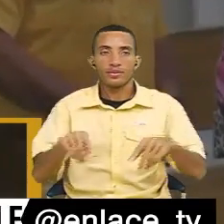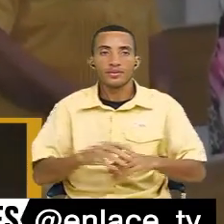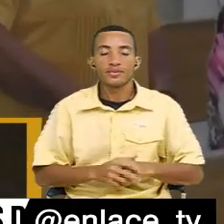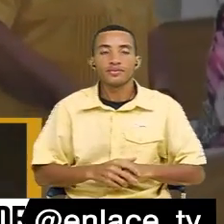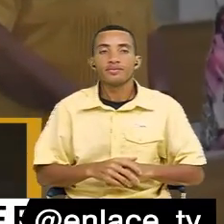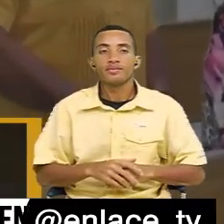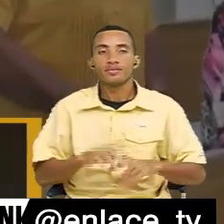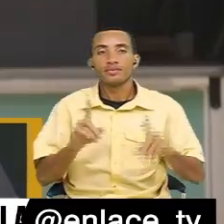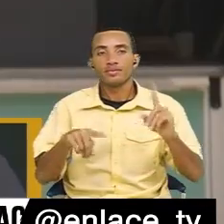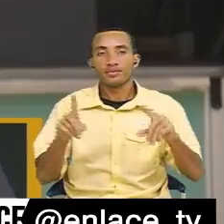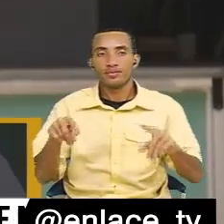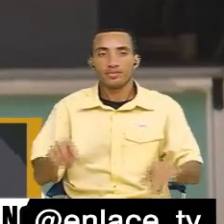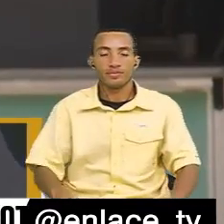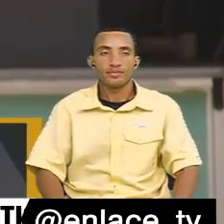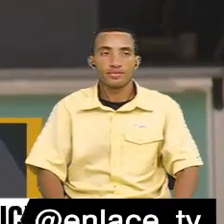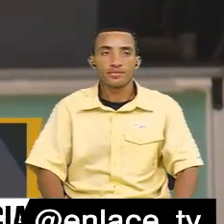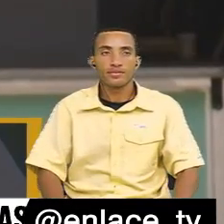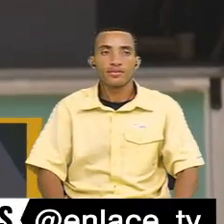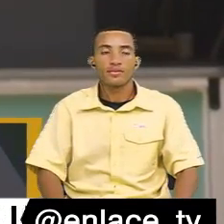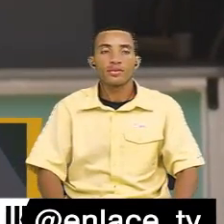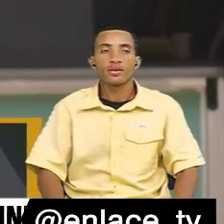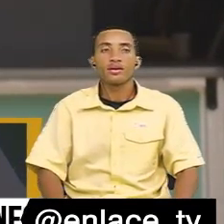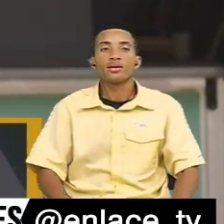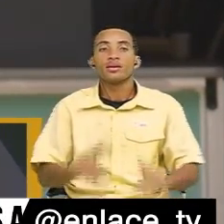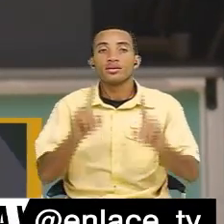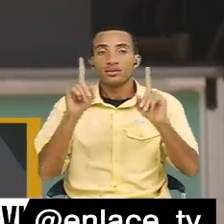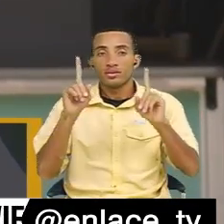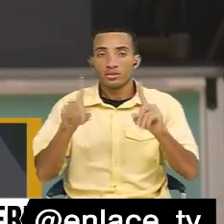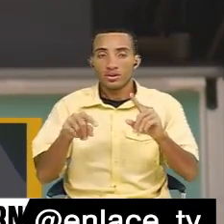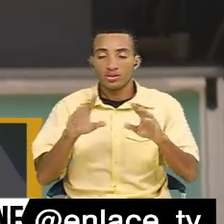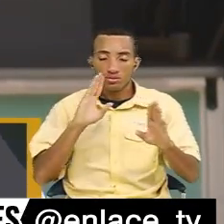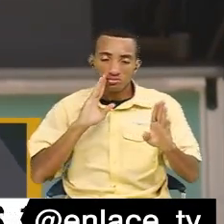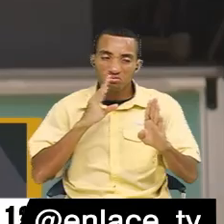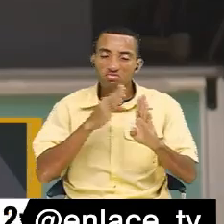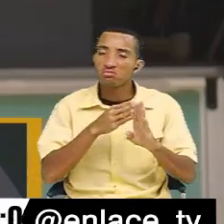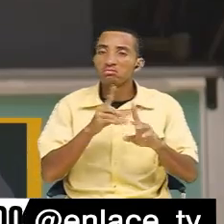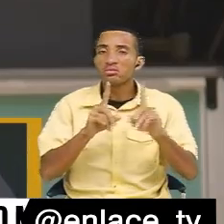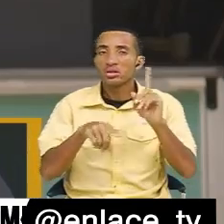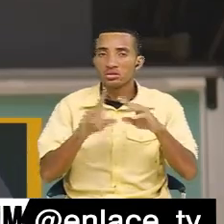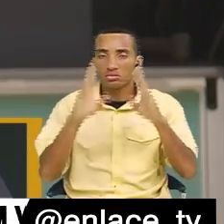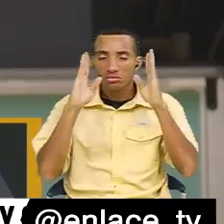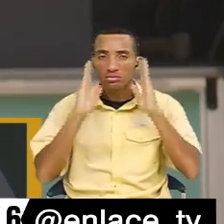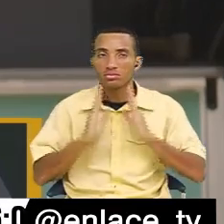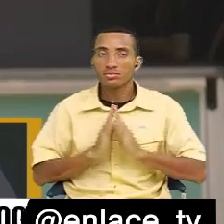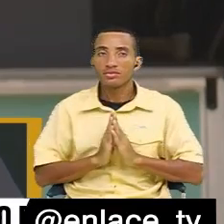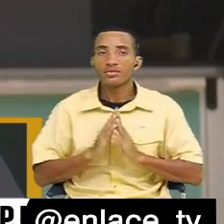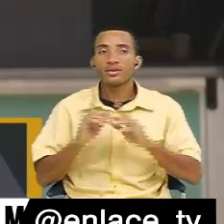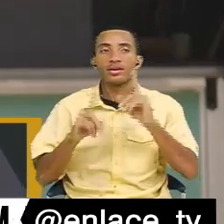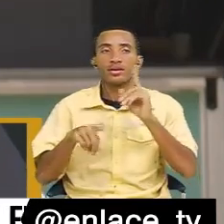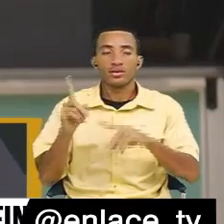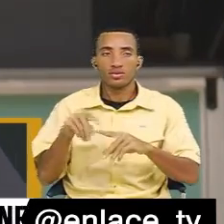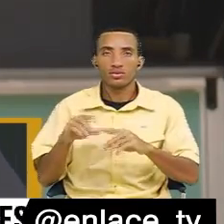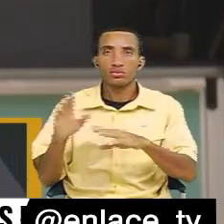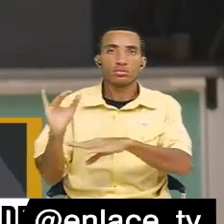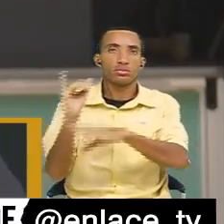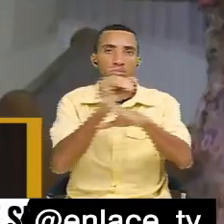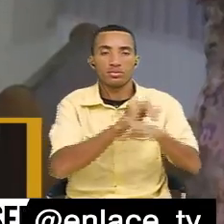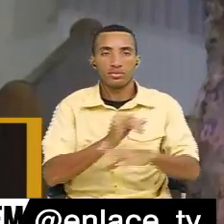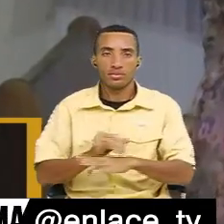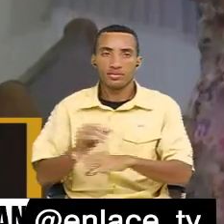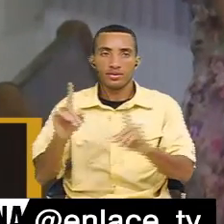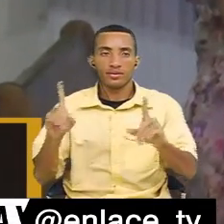del Carmen. Sí, devoto a la Virgen del Carmen. Es, inclusive hay parroquias que en la cual la han asumido, una la,